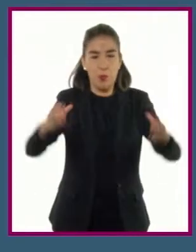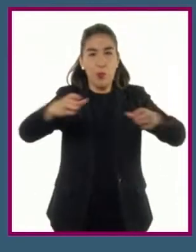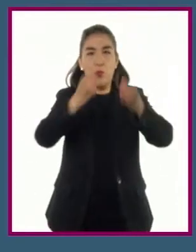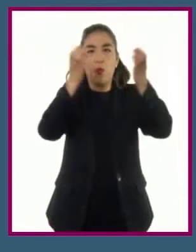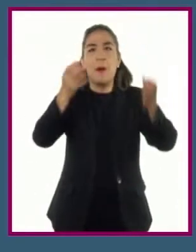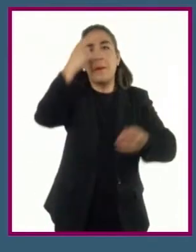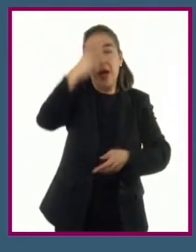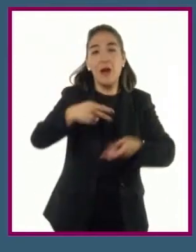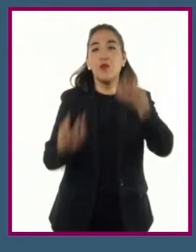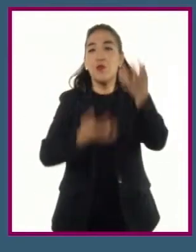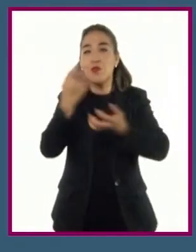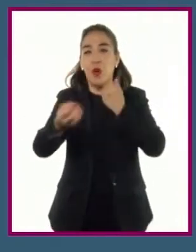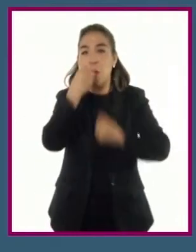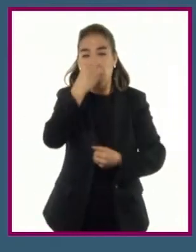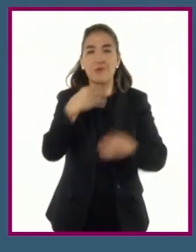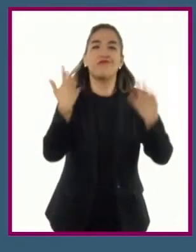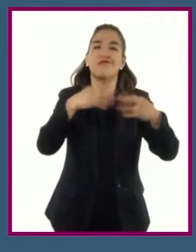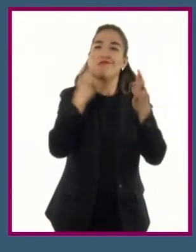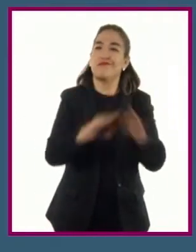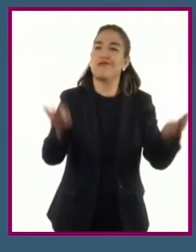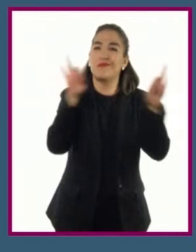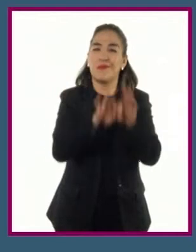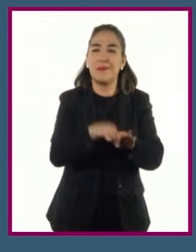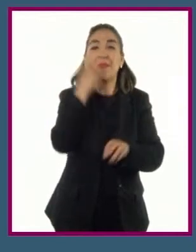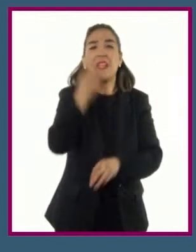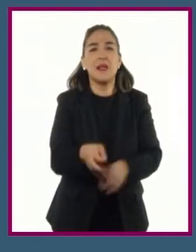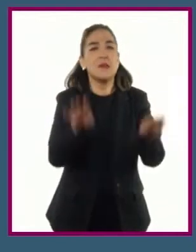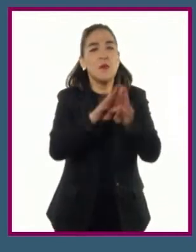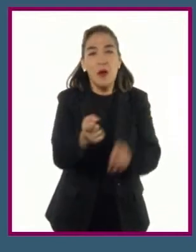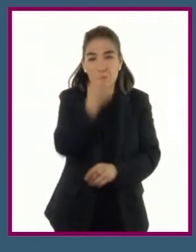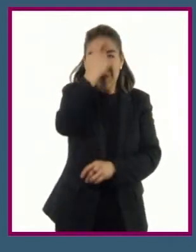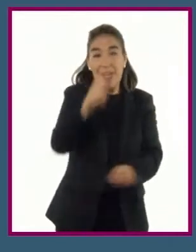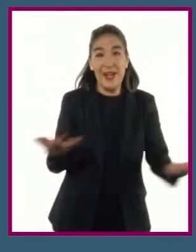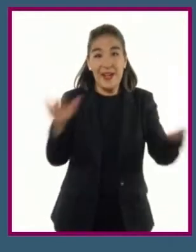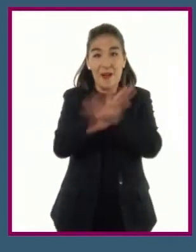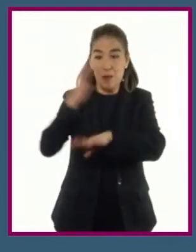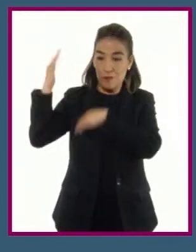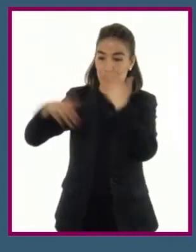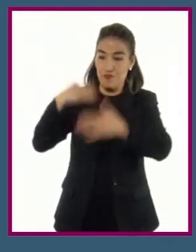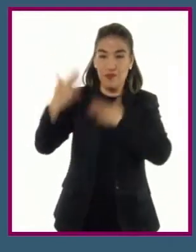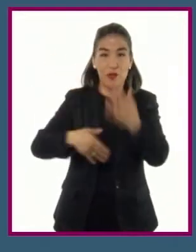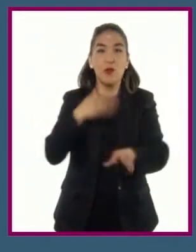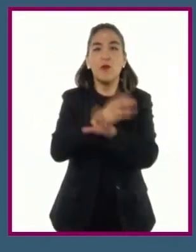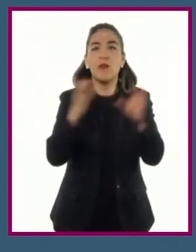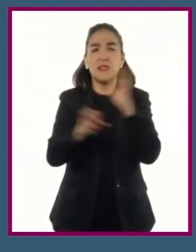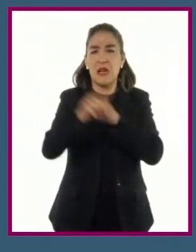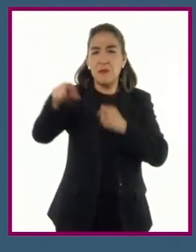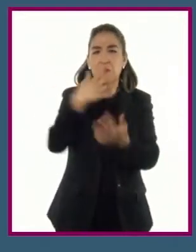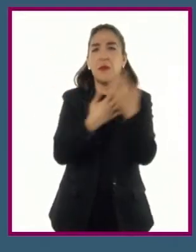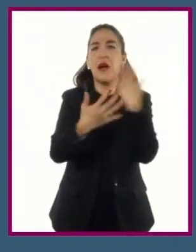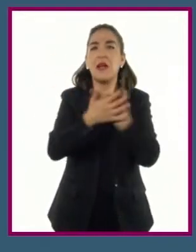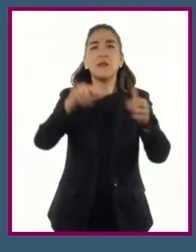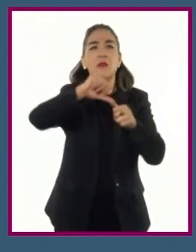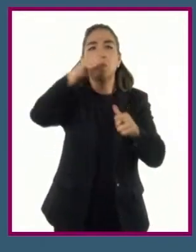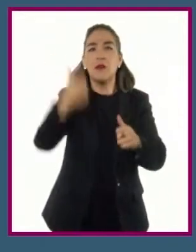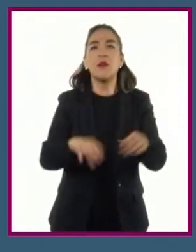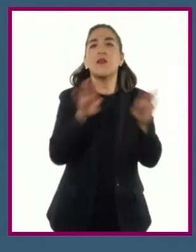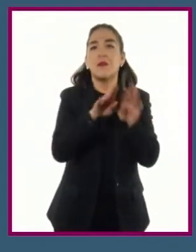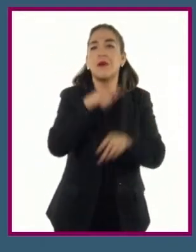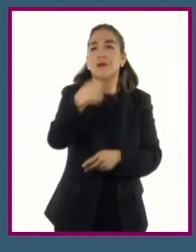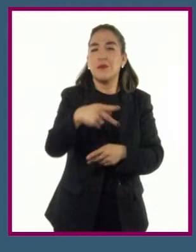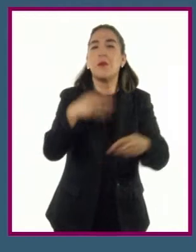ha sido muy importante. Con la innovación y la mejora de los productos, los artesanos vidriaron este